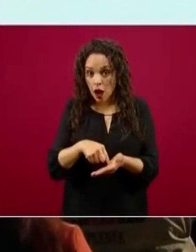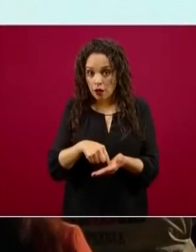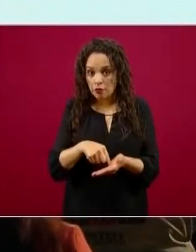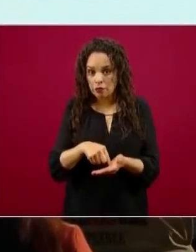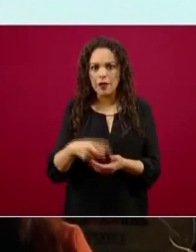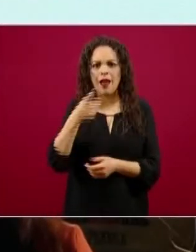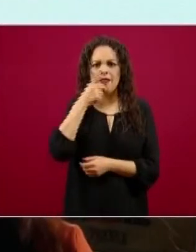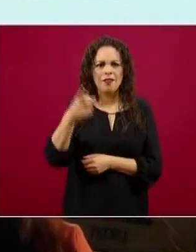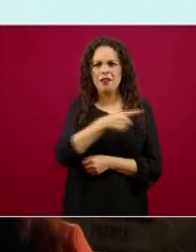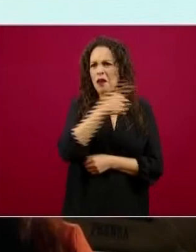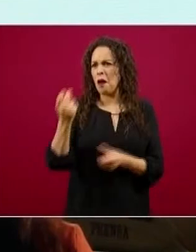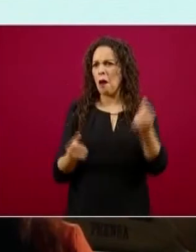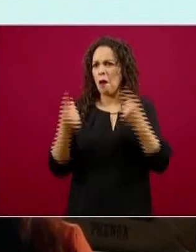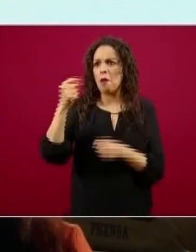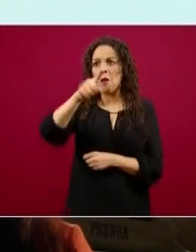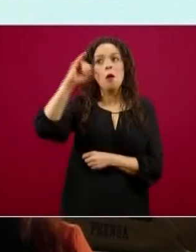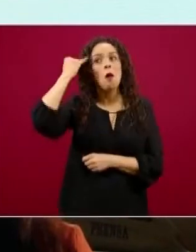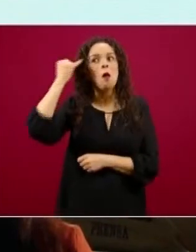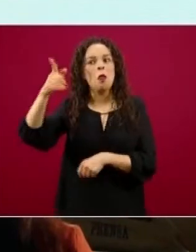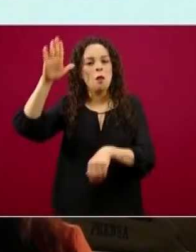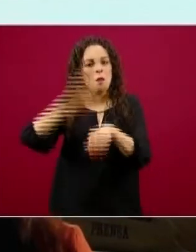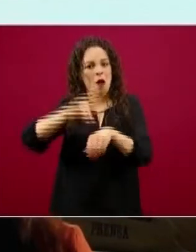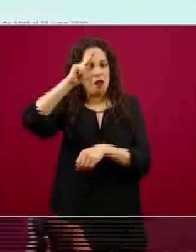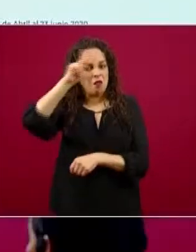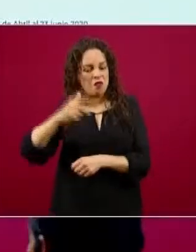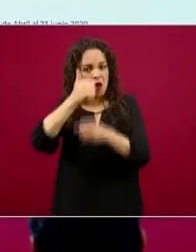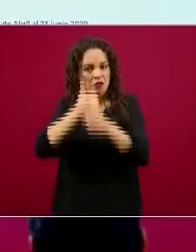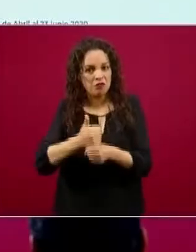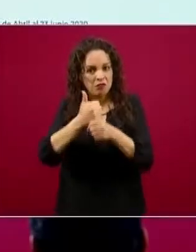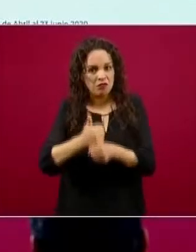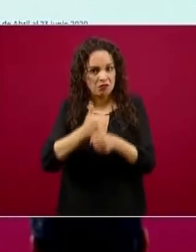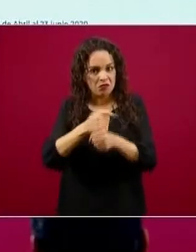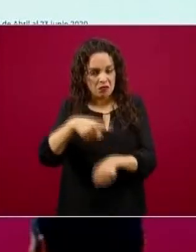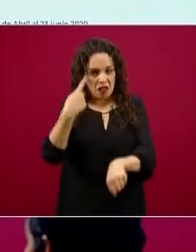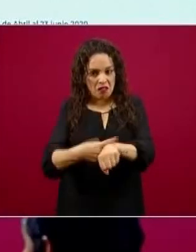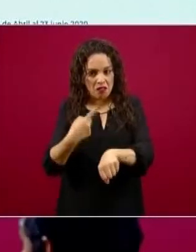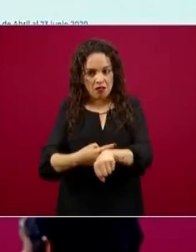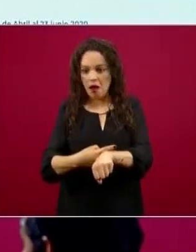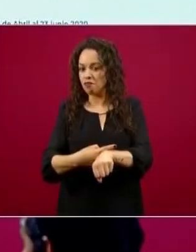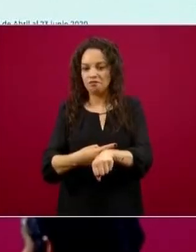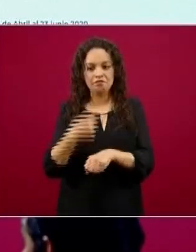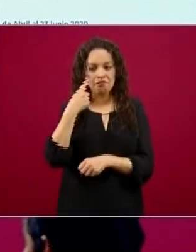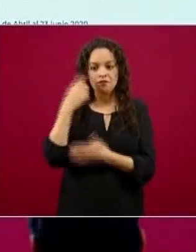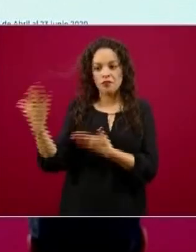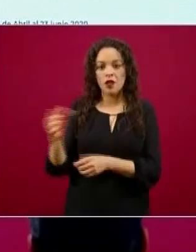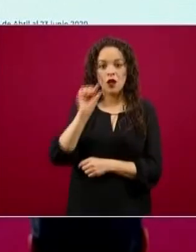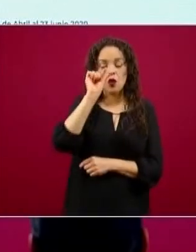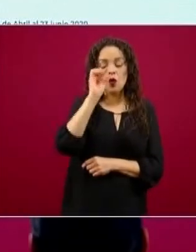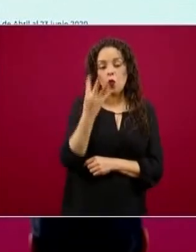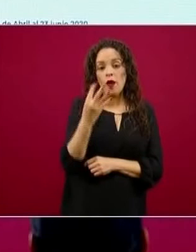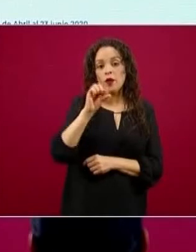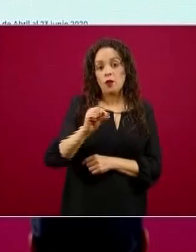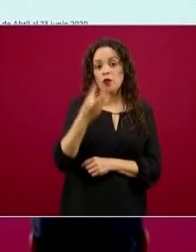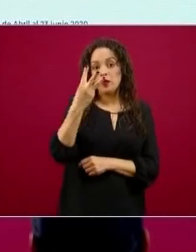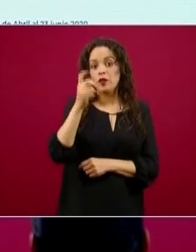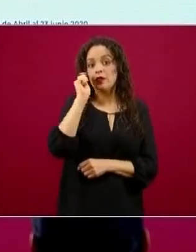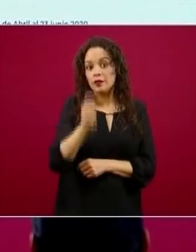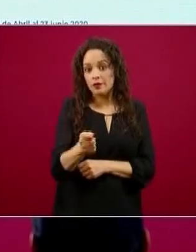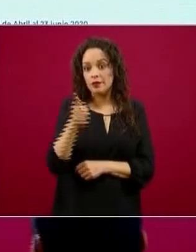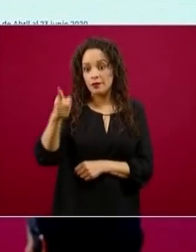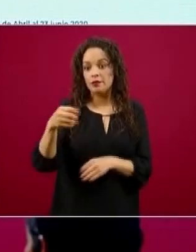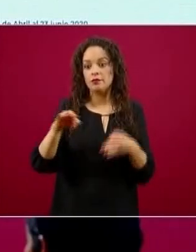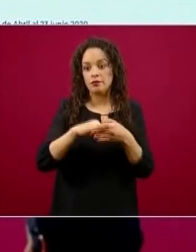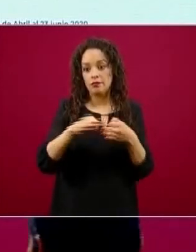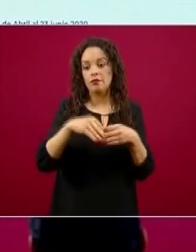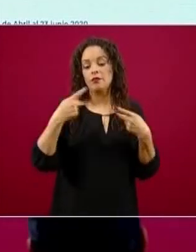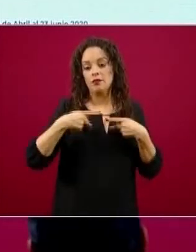peor. Déjenme decirles que no. Pues aquí se muestra perfectamente 4.3 la incidencia, cuando a la población rural